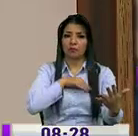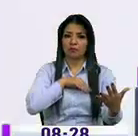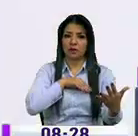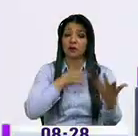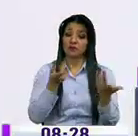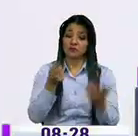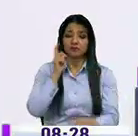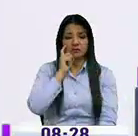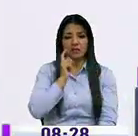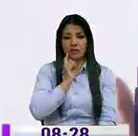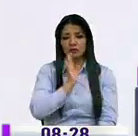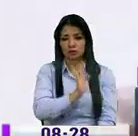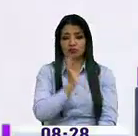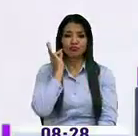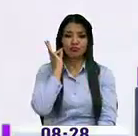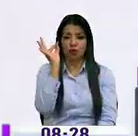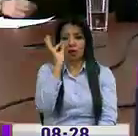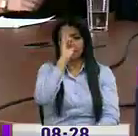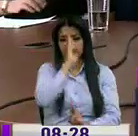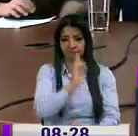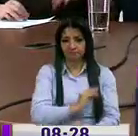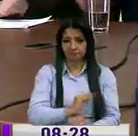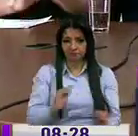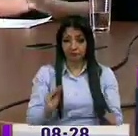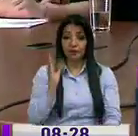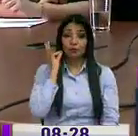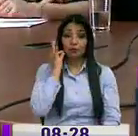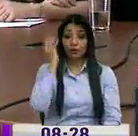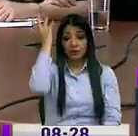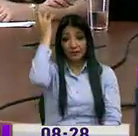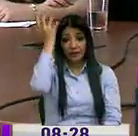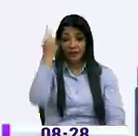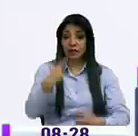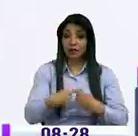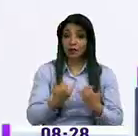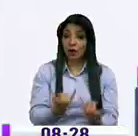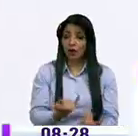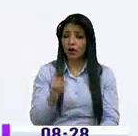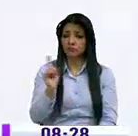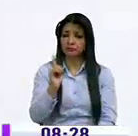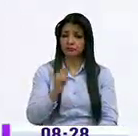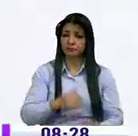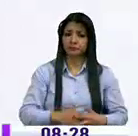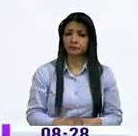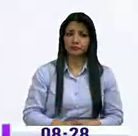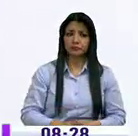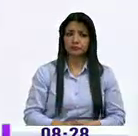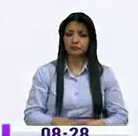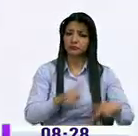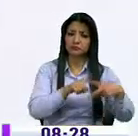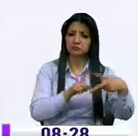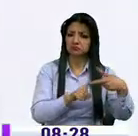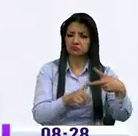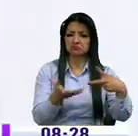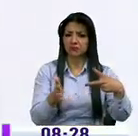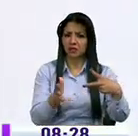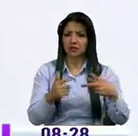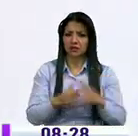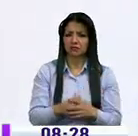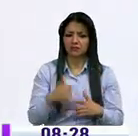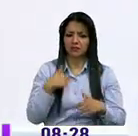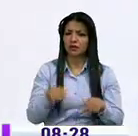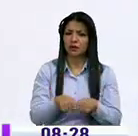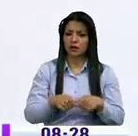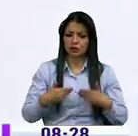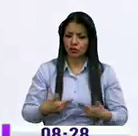mujer, algo que la actual soberana Daniela Almeida contradice. Pero no me considero ni una cosa, ni objeto de nadie,